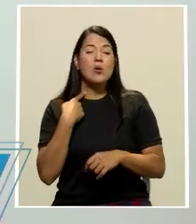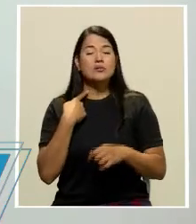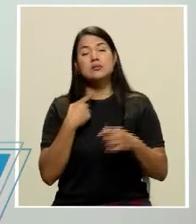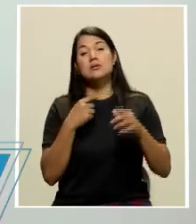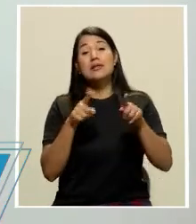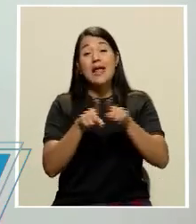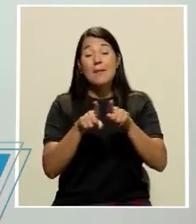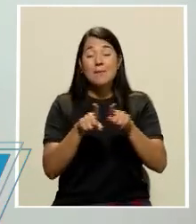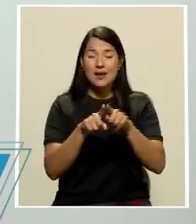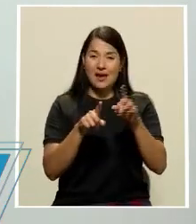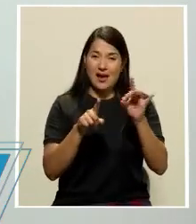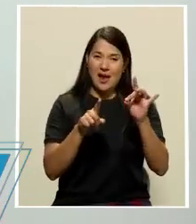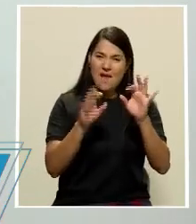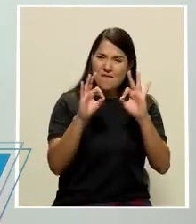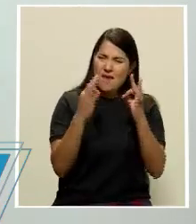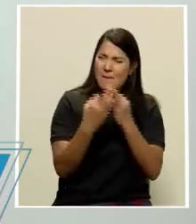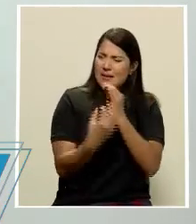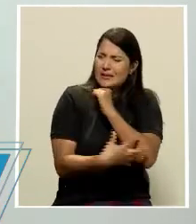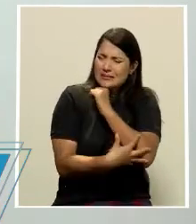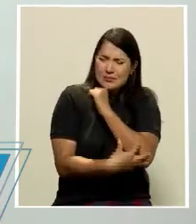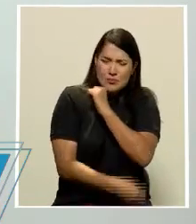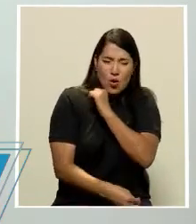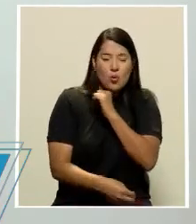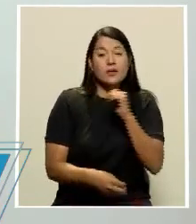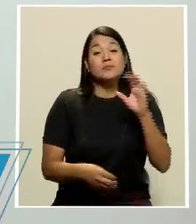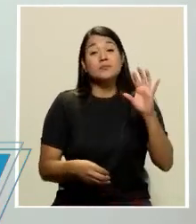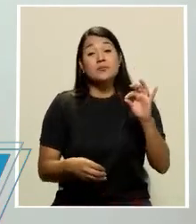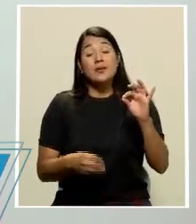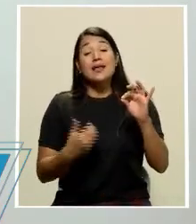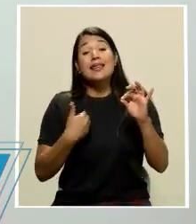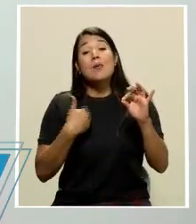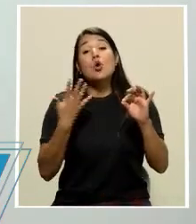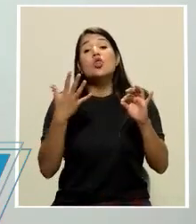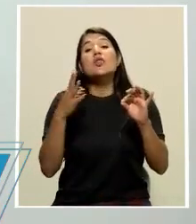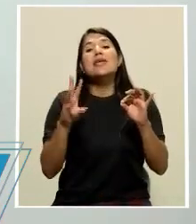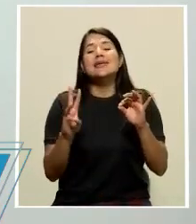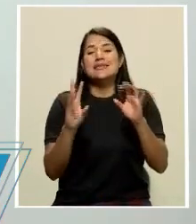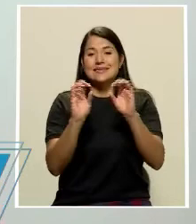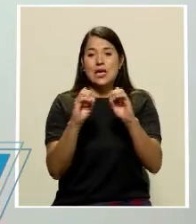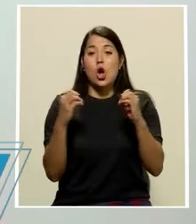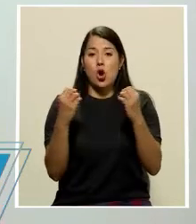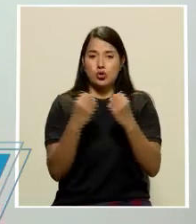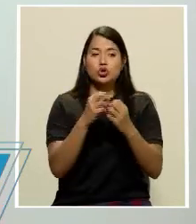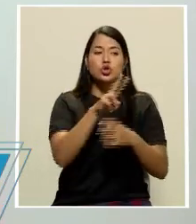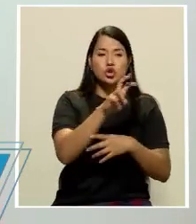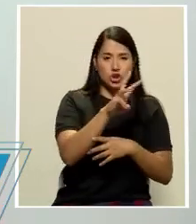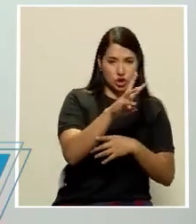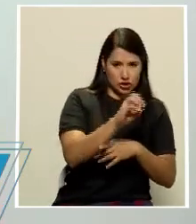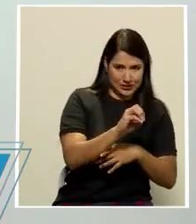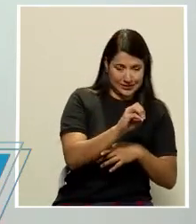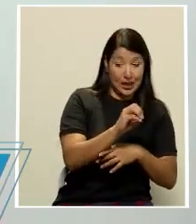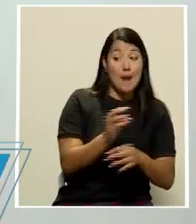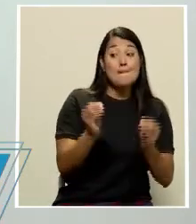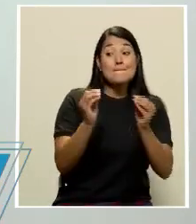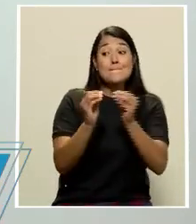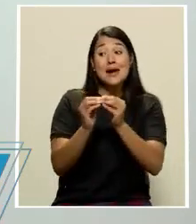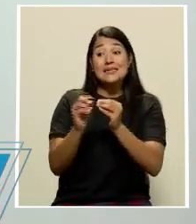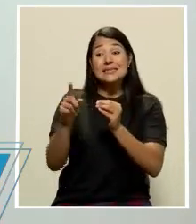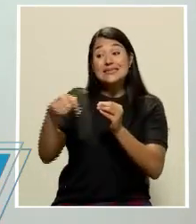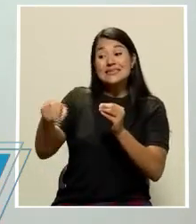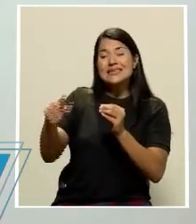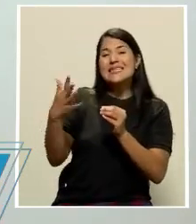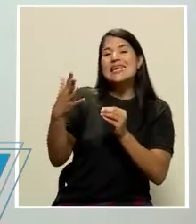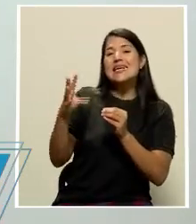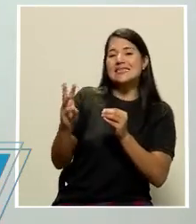pobreza extrema, y finalmente tenemos 16 organizaciones adicionales a esas 260, que son organizaciones